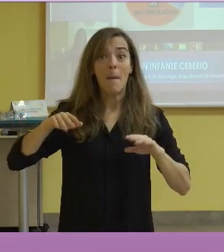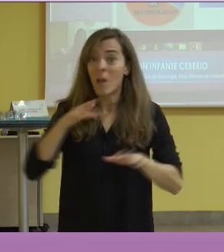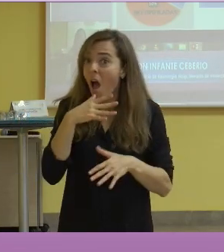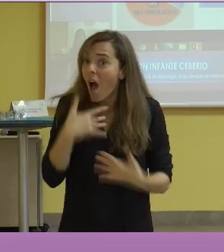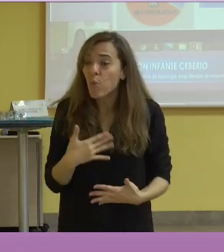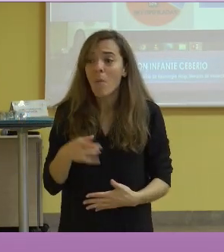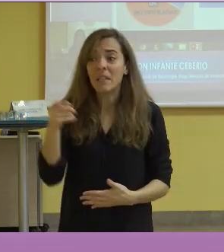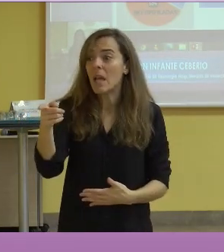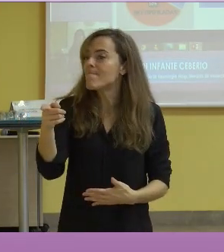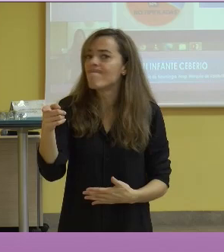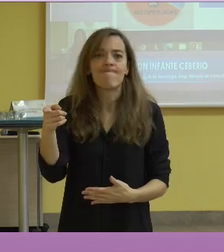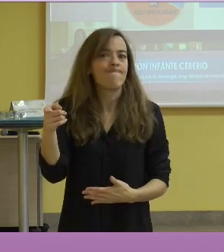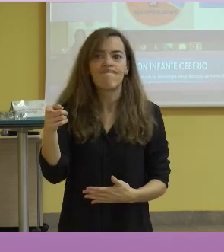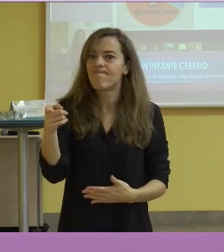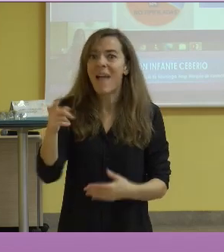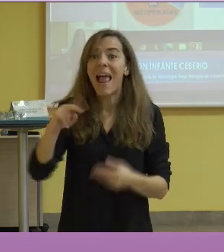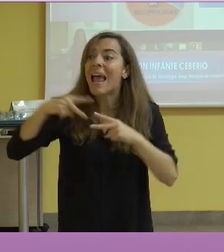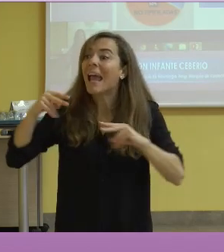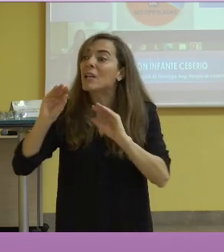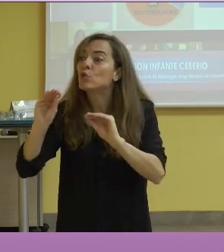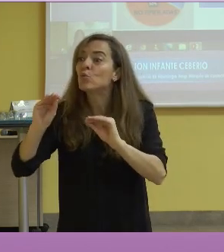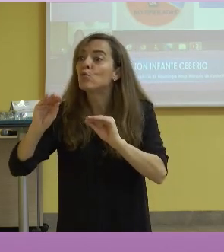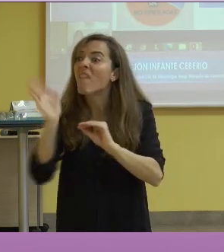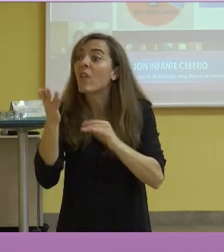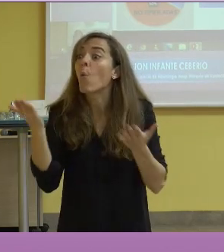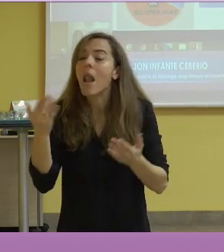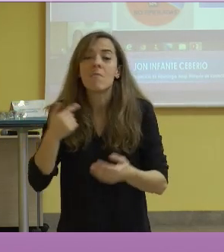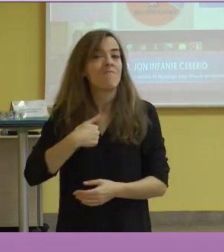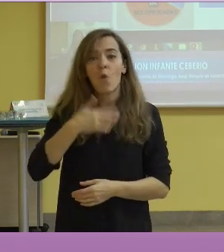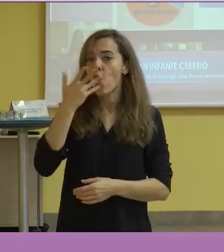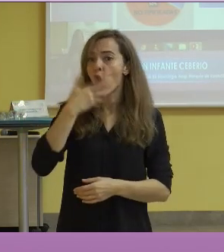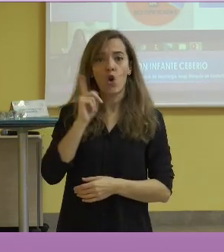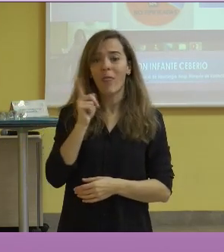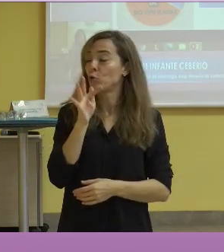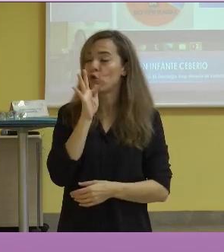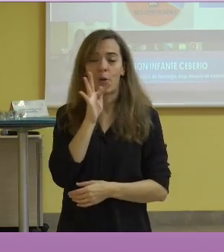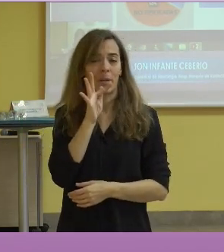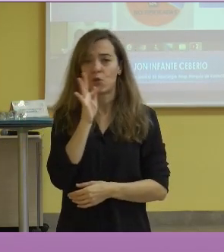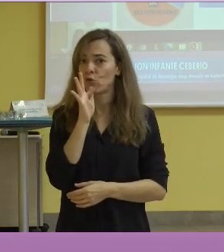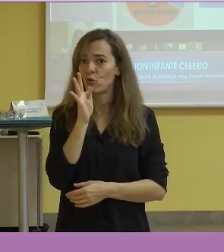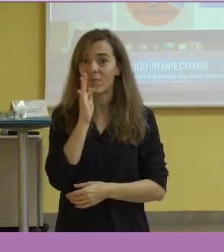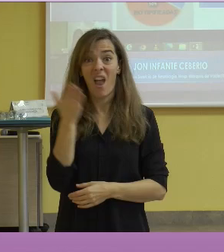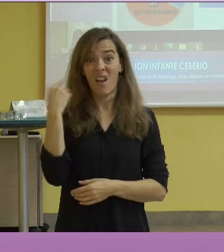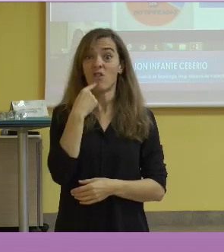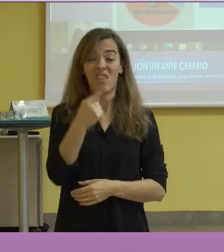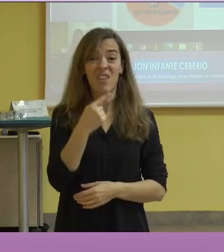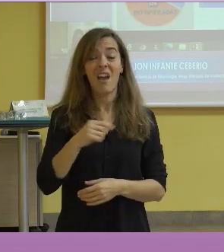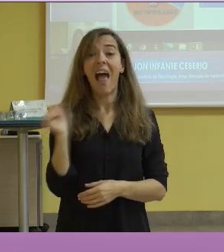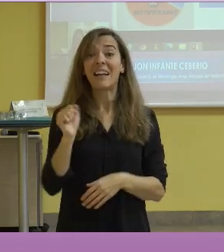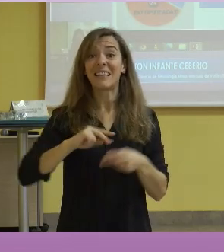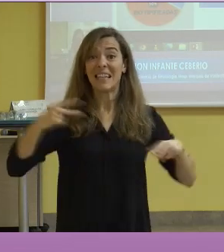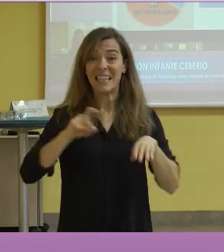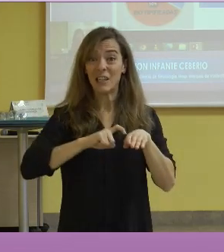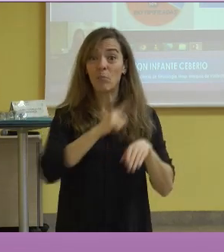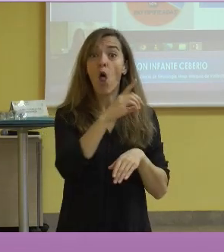hoy no conocemos cuál es el gen que está alterado. Es decir, que si os decía al principio que hay más de 100 tipos de ataxias genéticas,